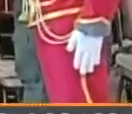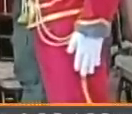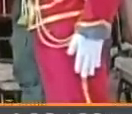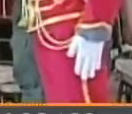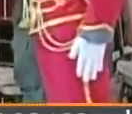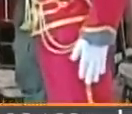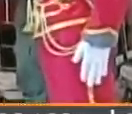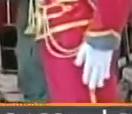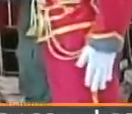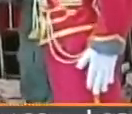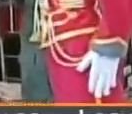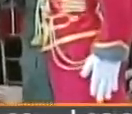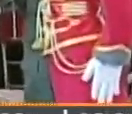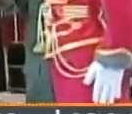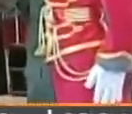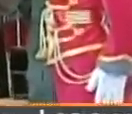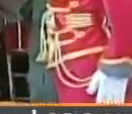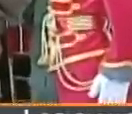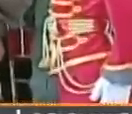¡Ur!